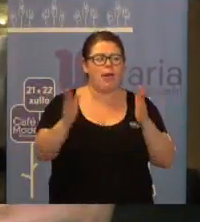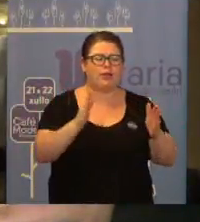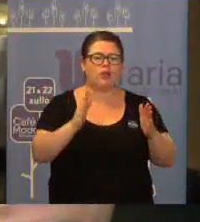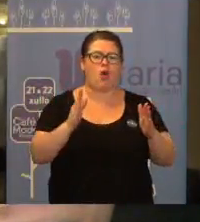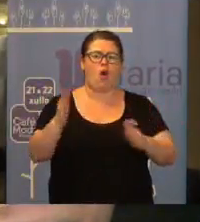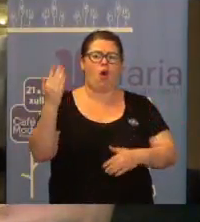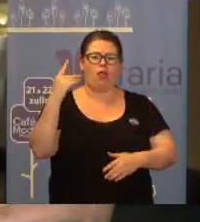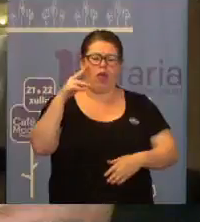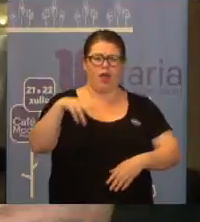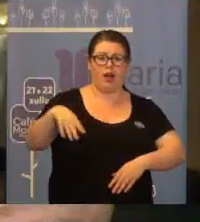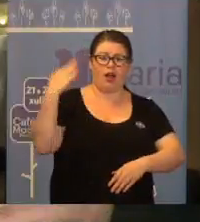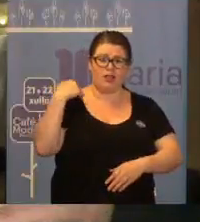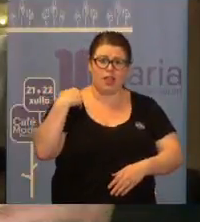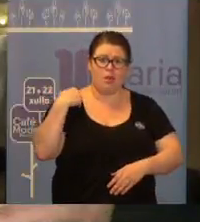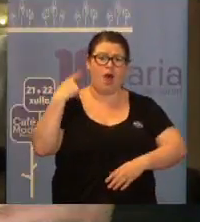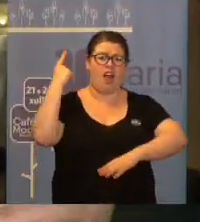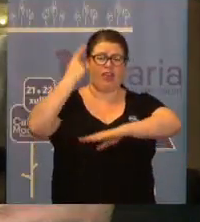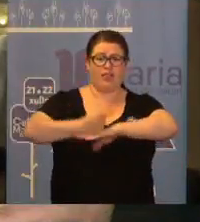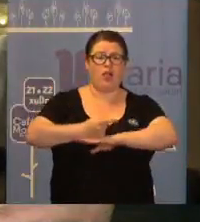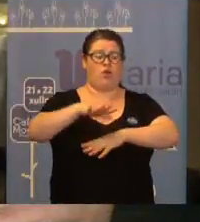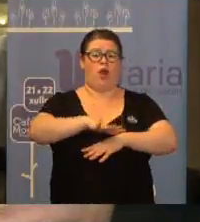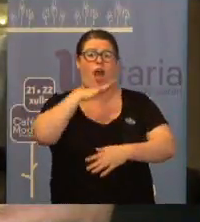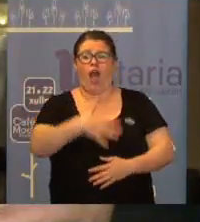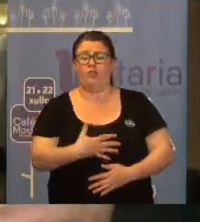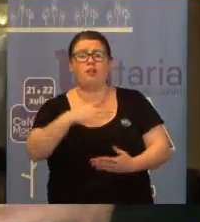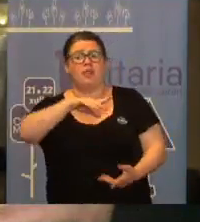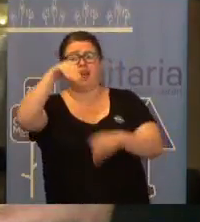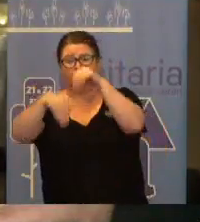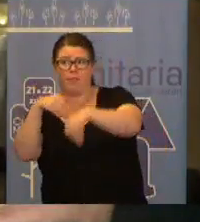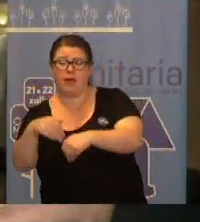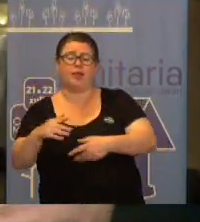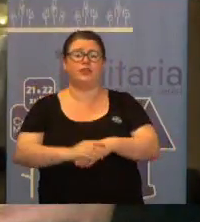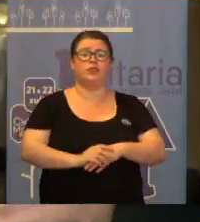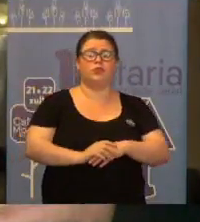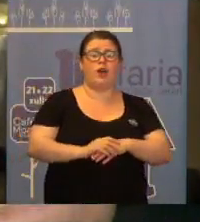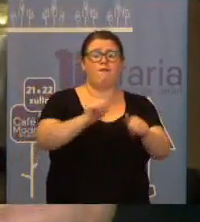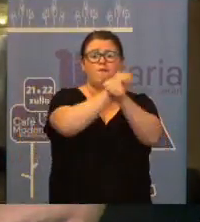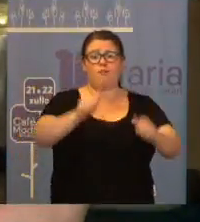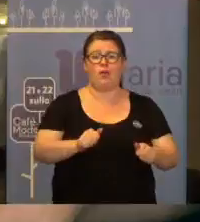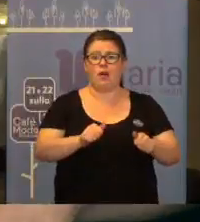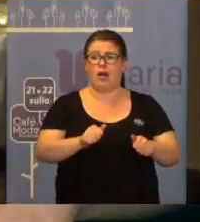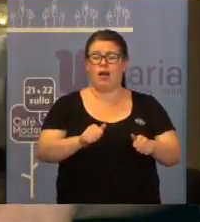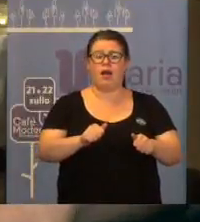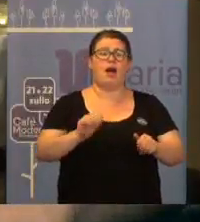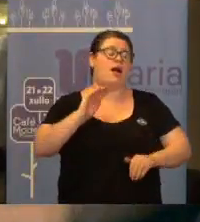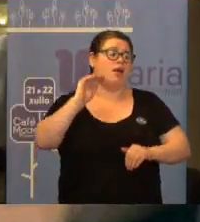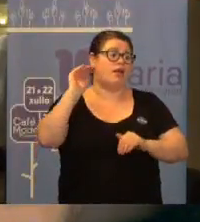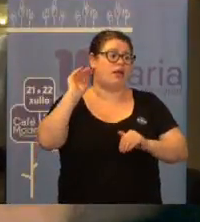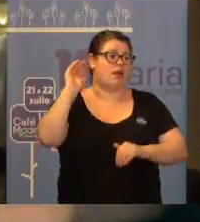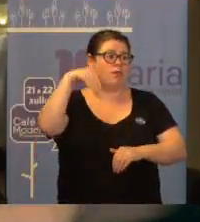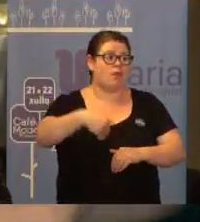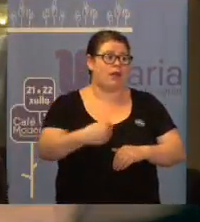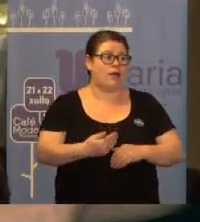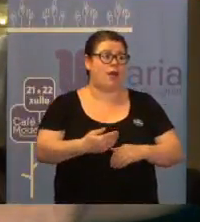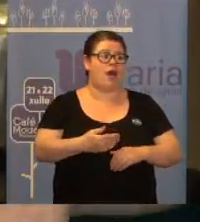ou da transición da ditadura á democracia que hoxe temos, foi un acto simbólico moi pouco republicano, que foi a morte dun